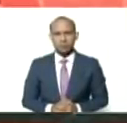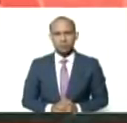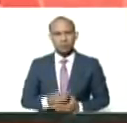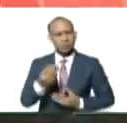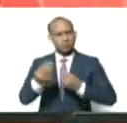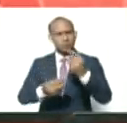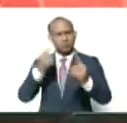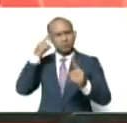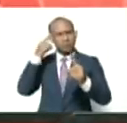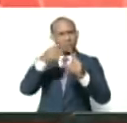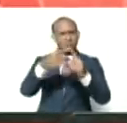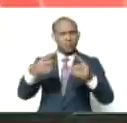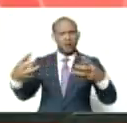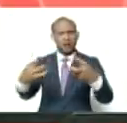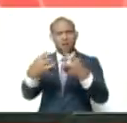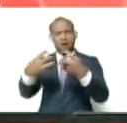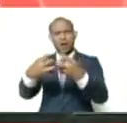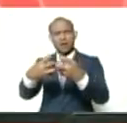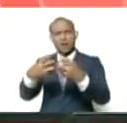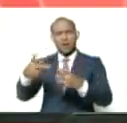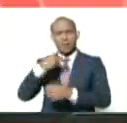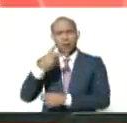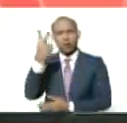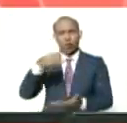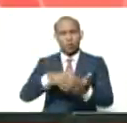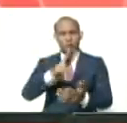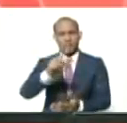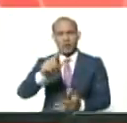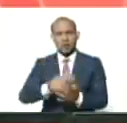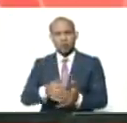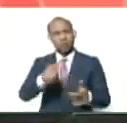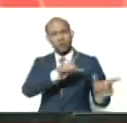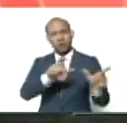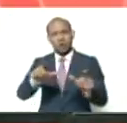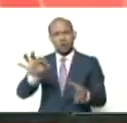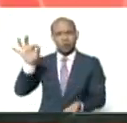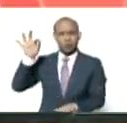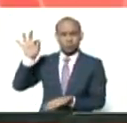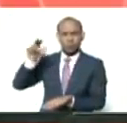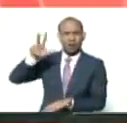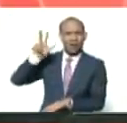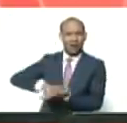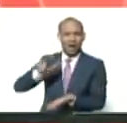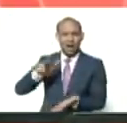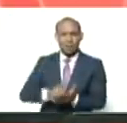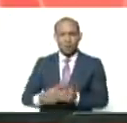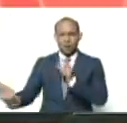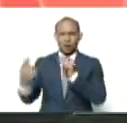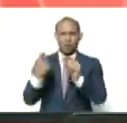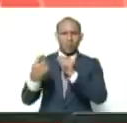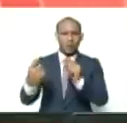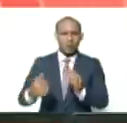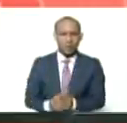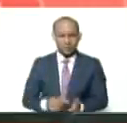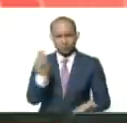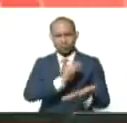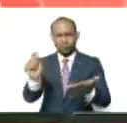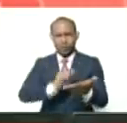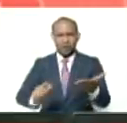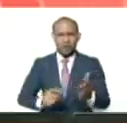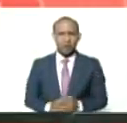para la batalla política 2021. Aquí lo tengo en la mano, aprobado, debatido,